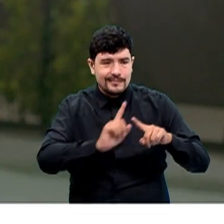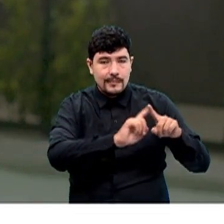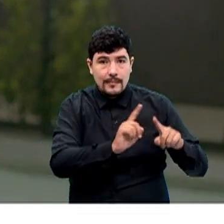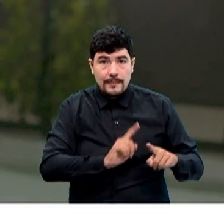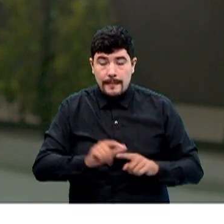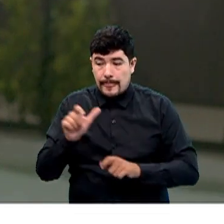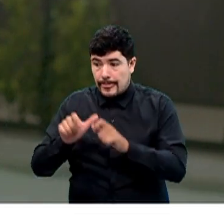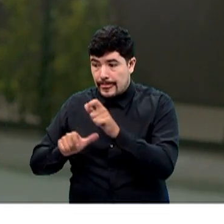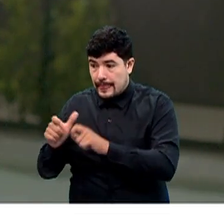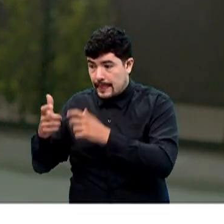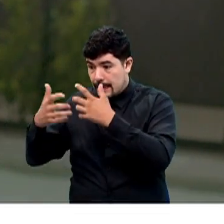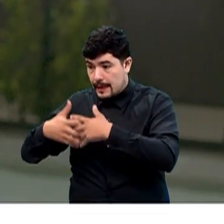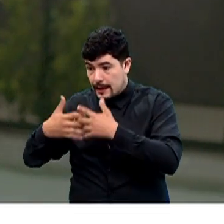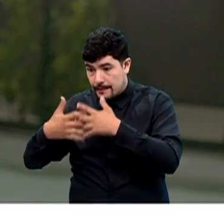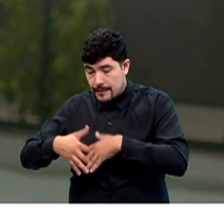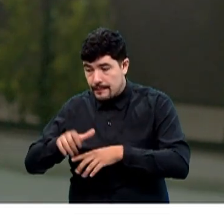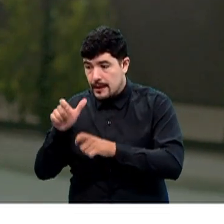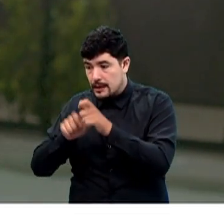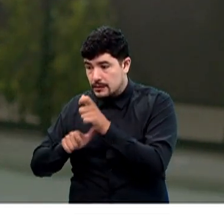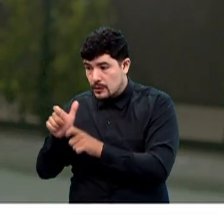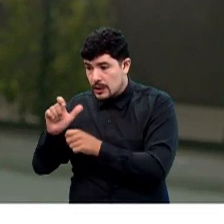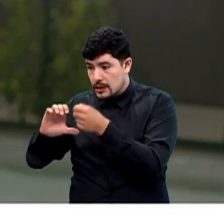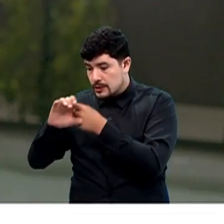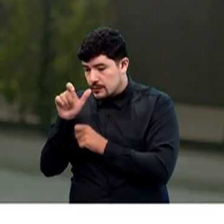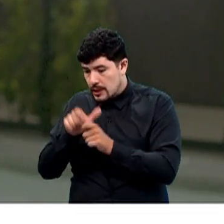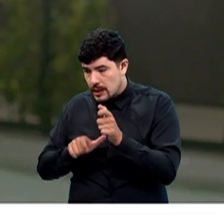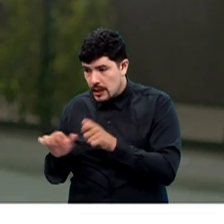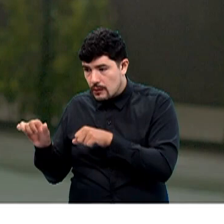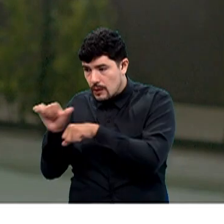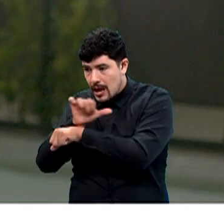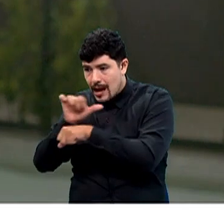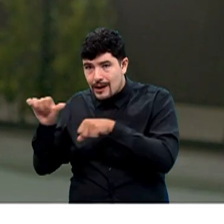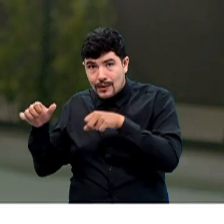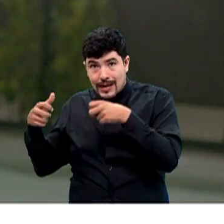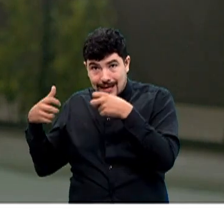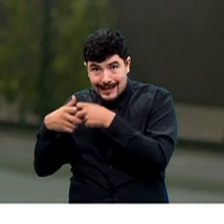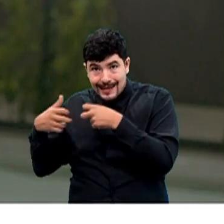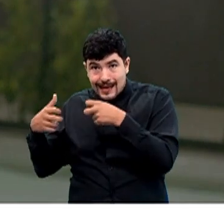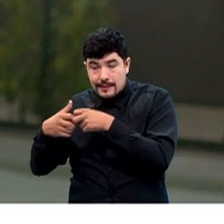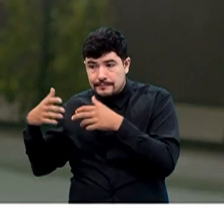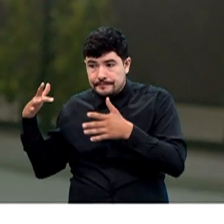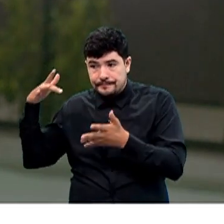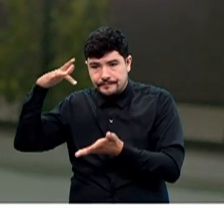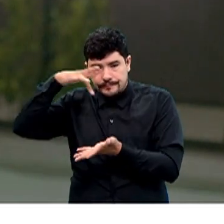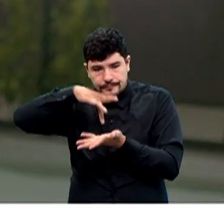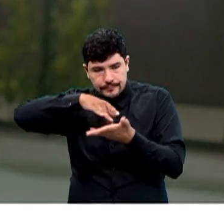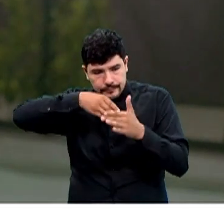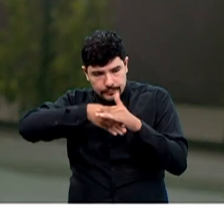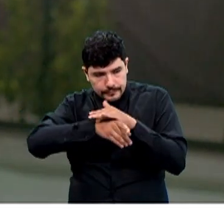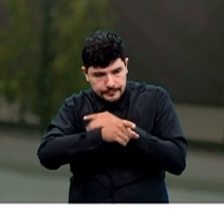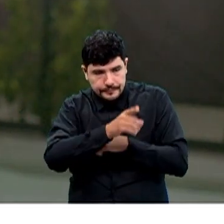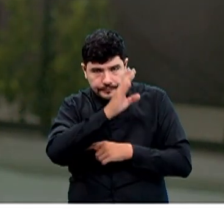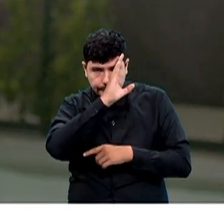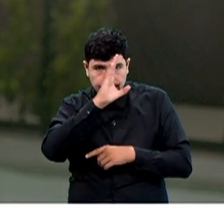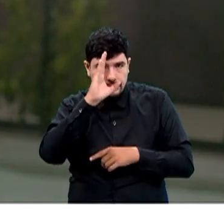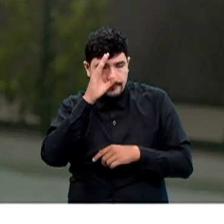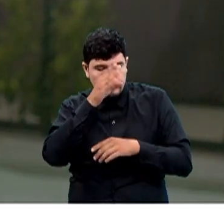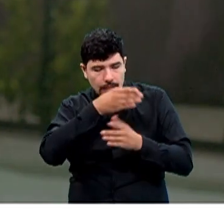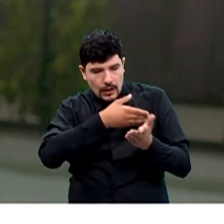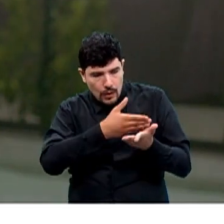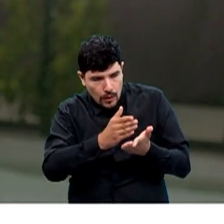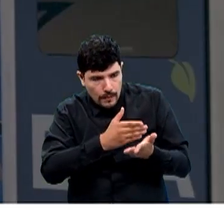que muchos de los, ciudadanos que pasan por este corredor vial ya entren a San Gil,